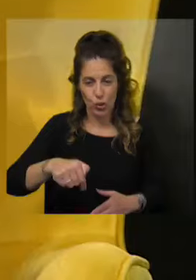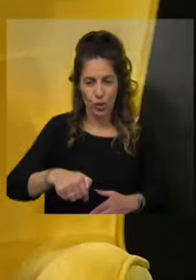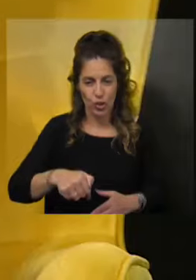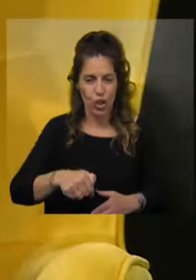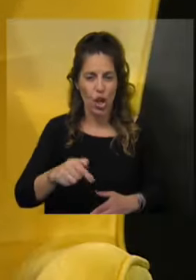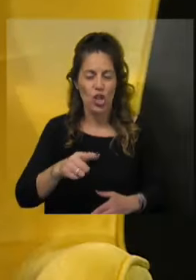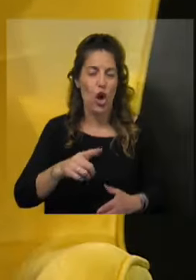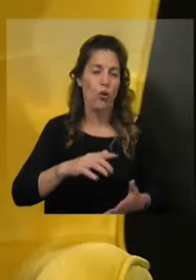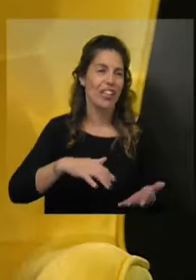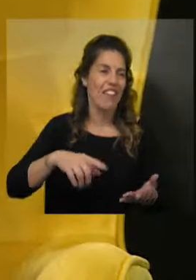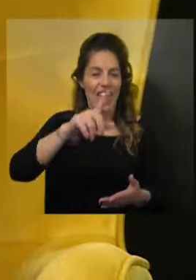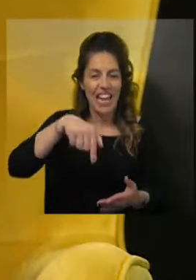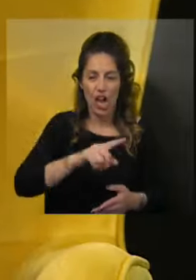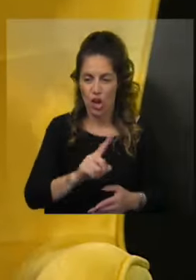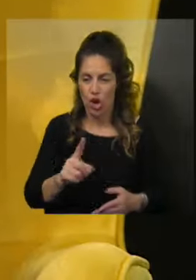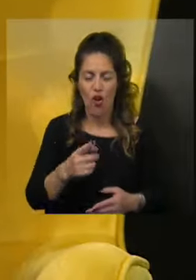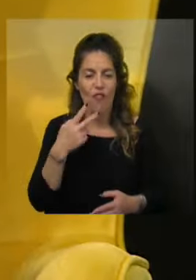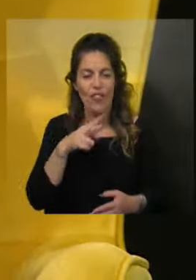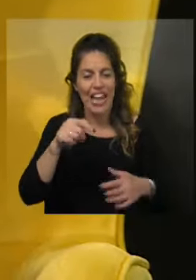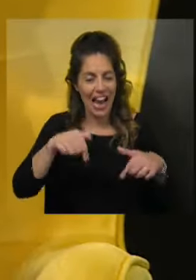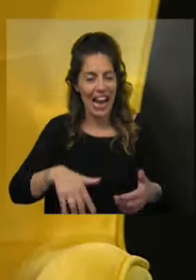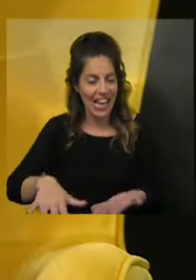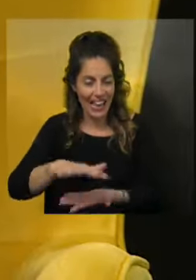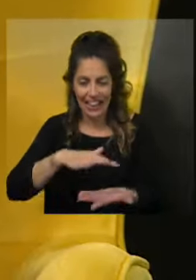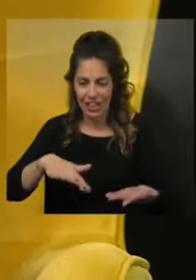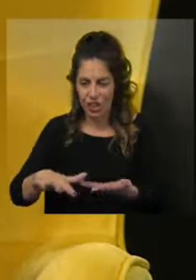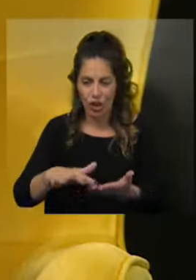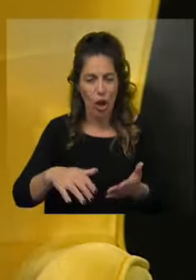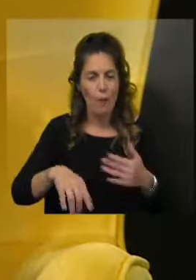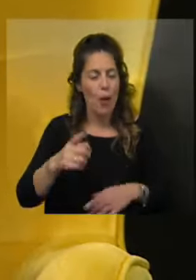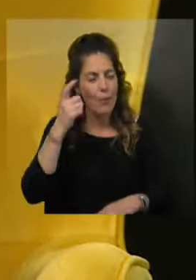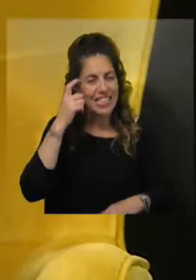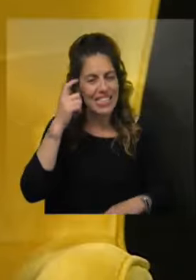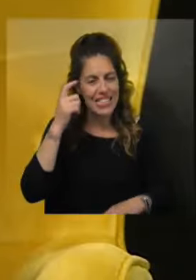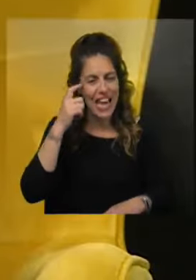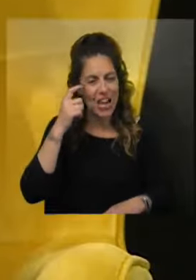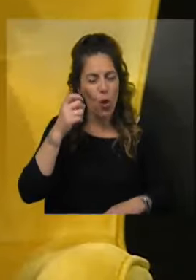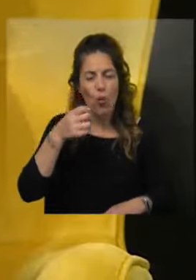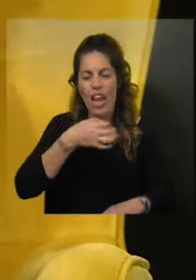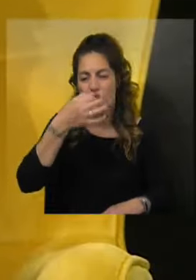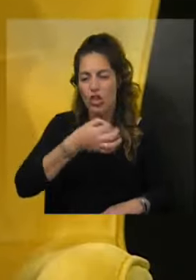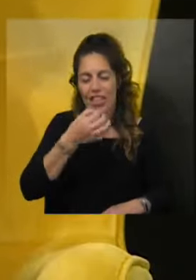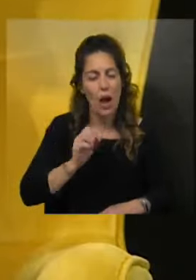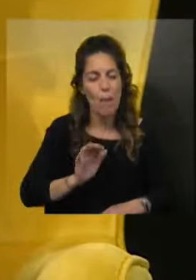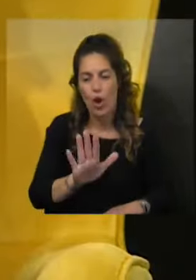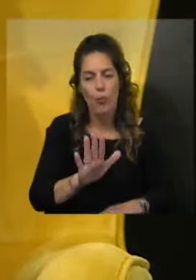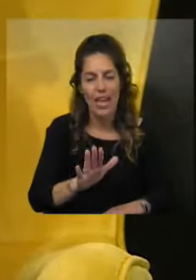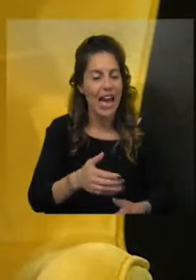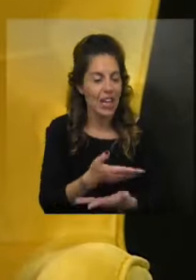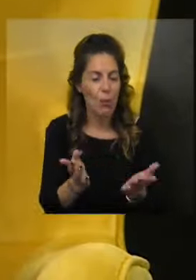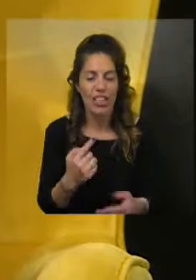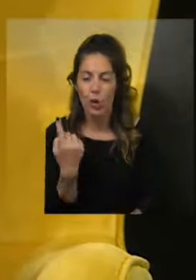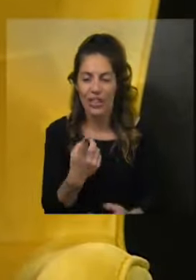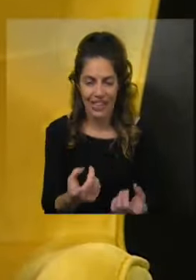hemisférica y sino ver un poco más en lo regional pero sobre todo pensar una doctrina propia que refleje nuestras necesidades